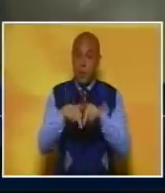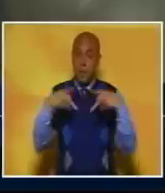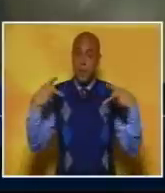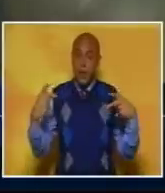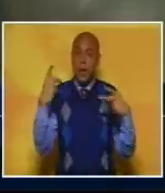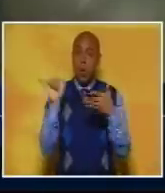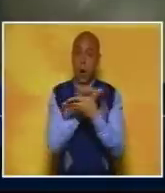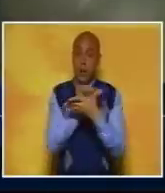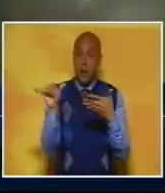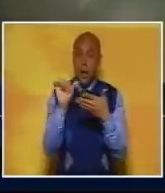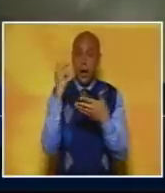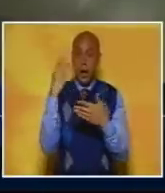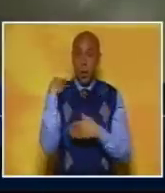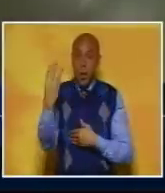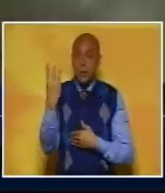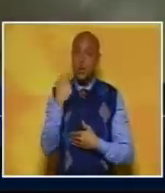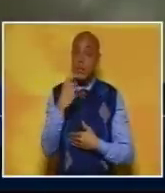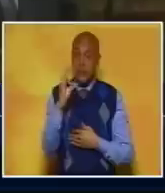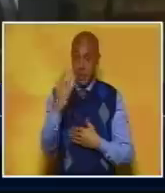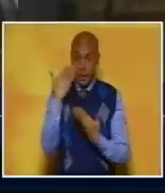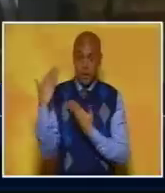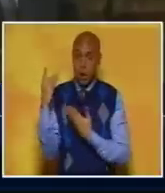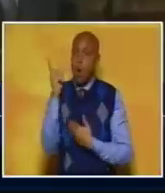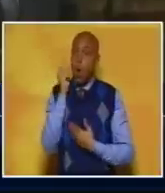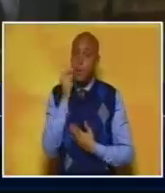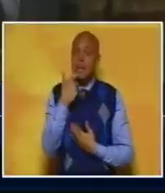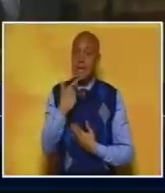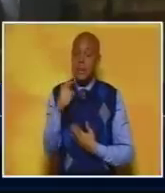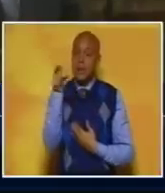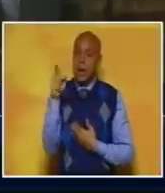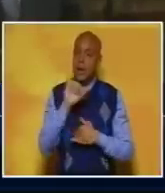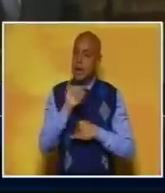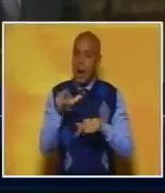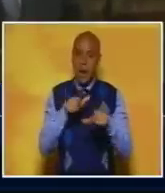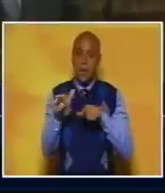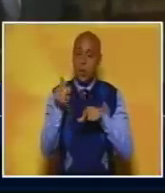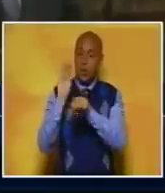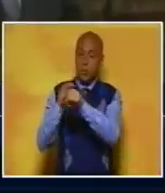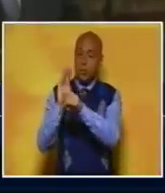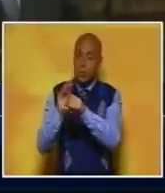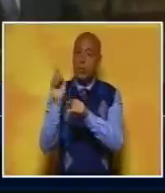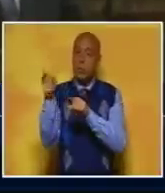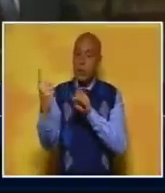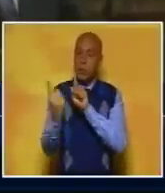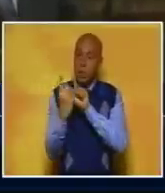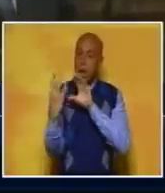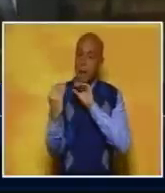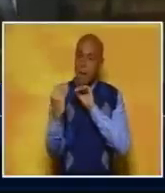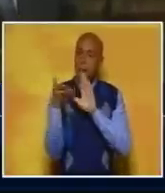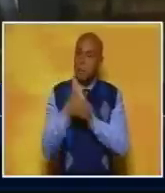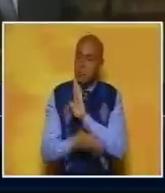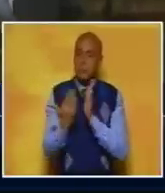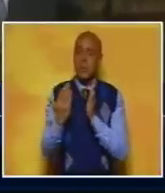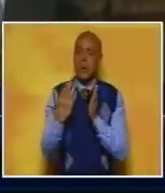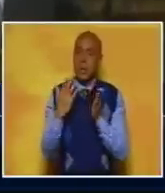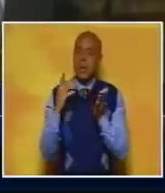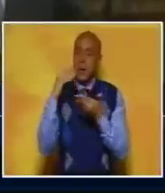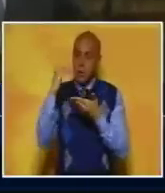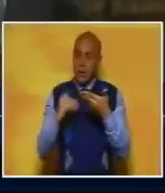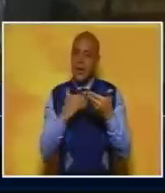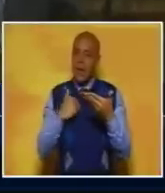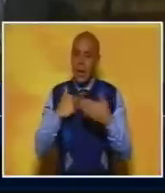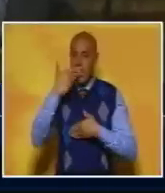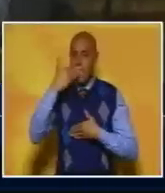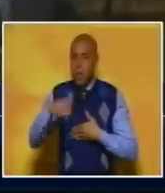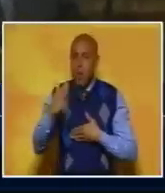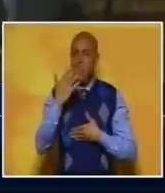Post, que indica que Barr ya habría hablado con la gente próxima al mandatario acerca de sus planes y que estaría comunicando su intención